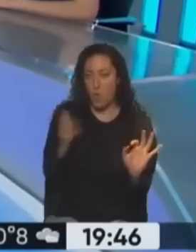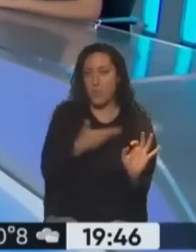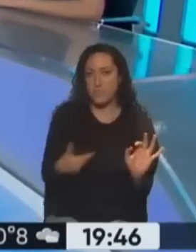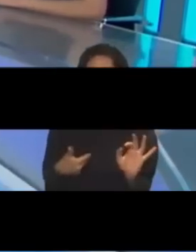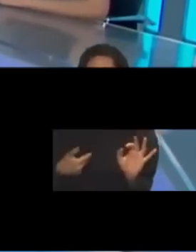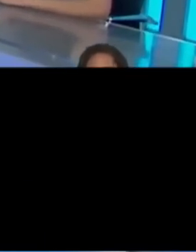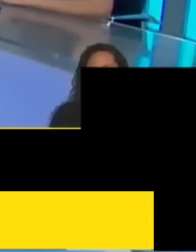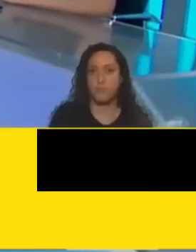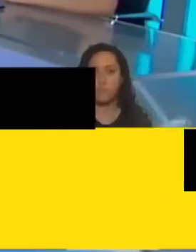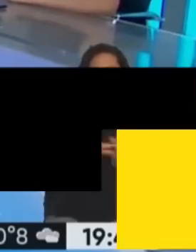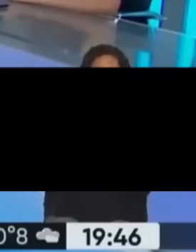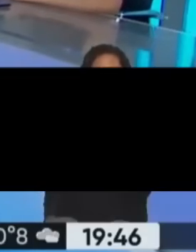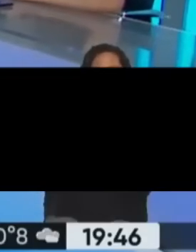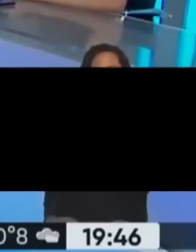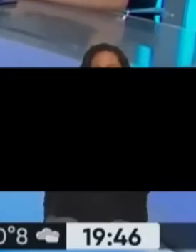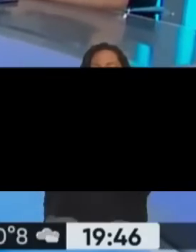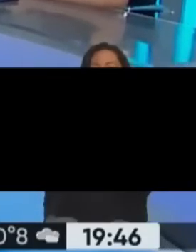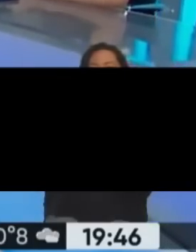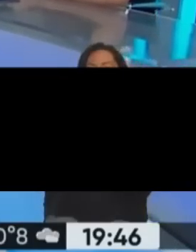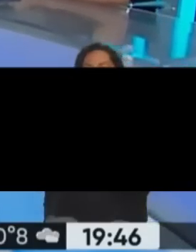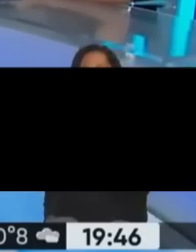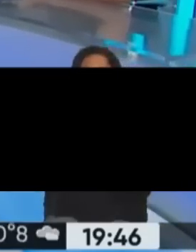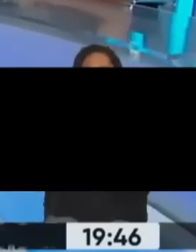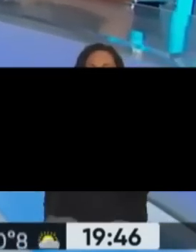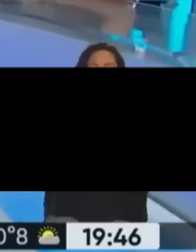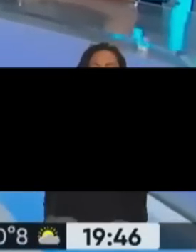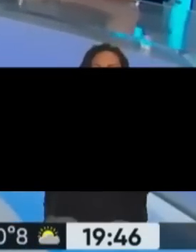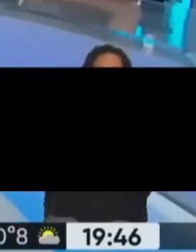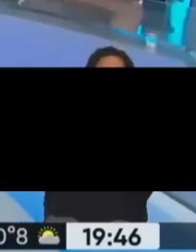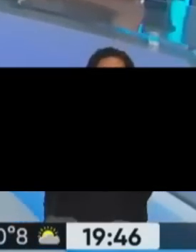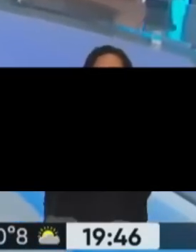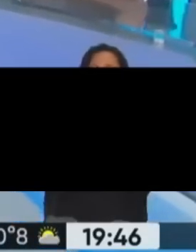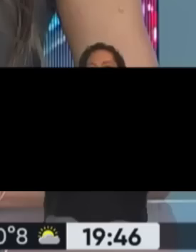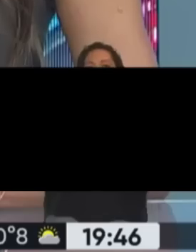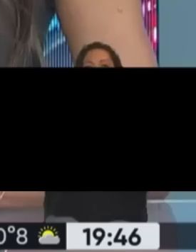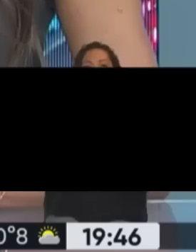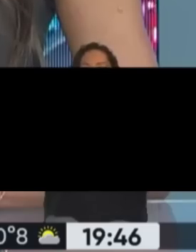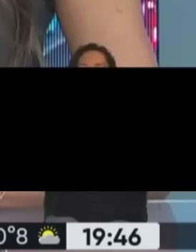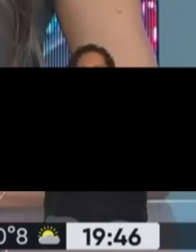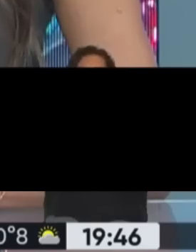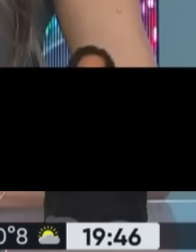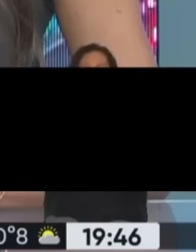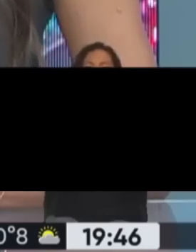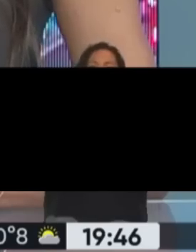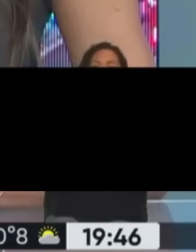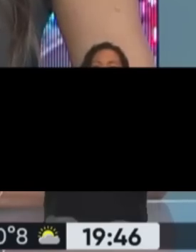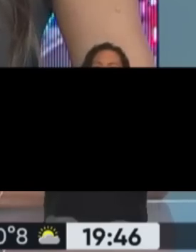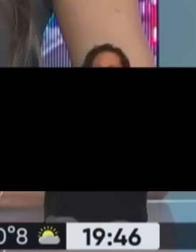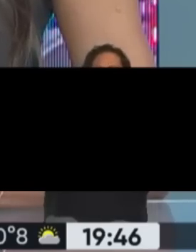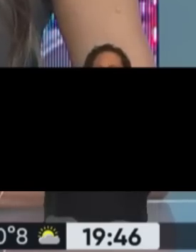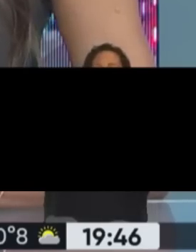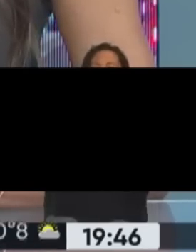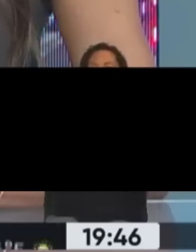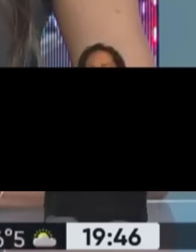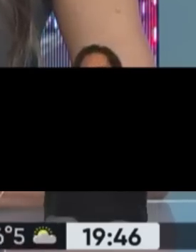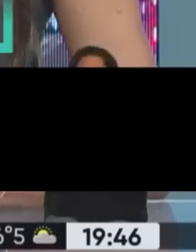martes 21 de febrero. Y como saben, los jubilados cobrarán en este mes de febrero la última cuota del bono de refuerzo que